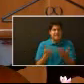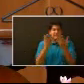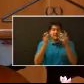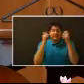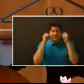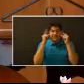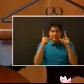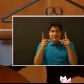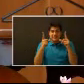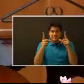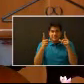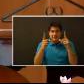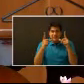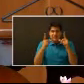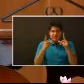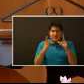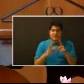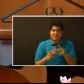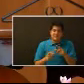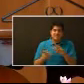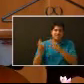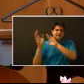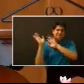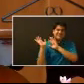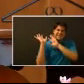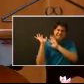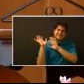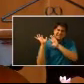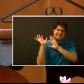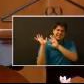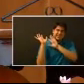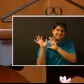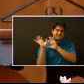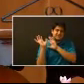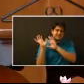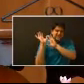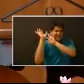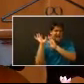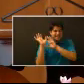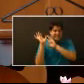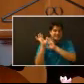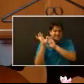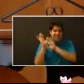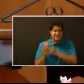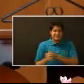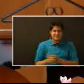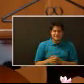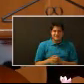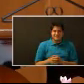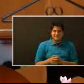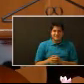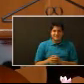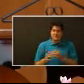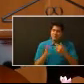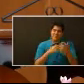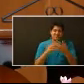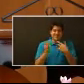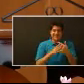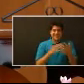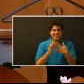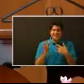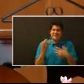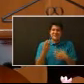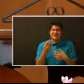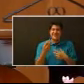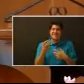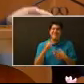despierta. Resiste, el levantarse es resiste, resiste. No importa lo que esté viniendo a